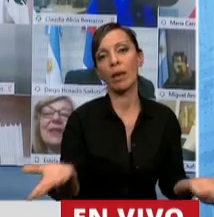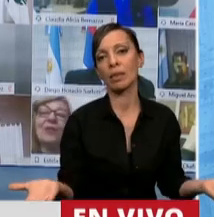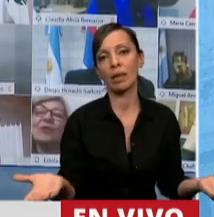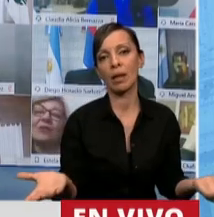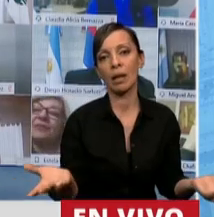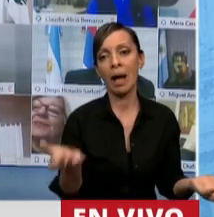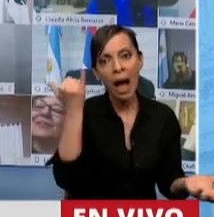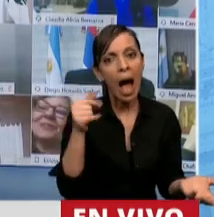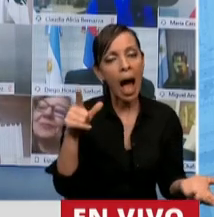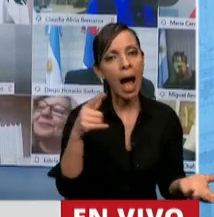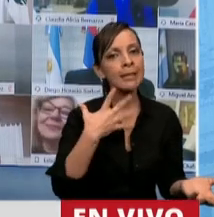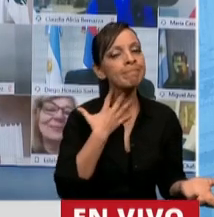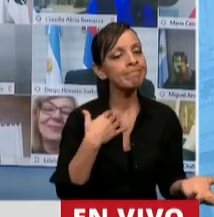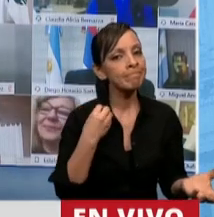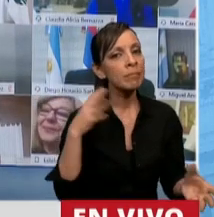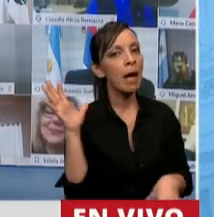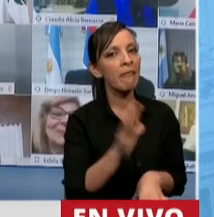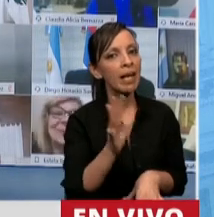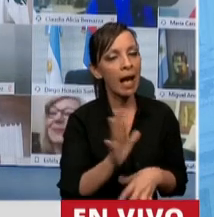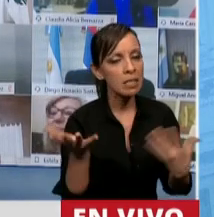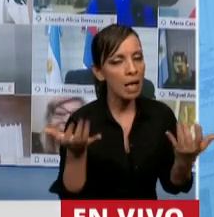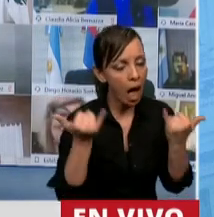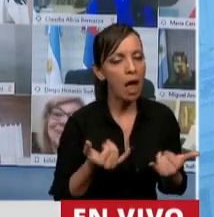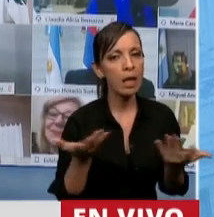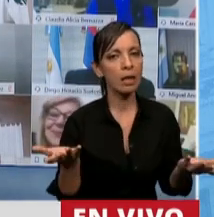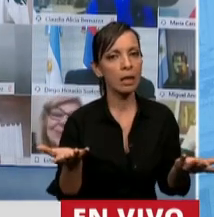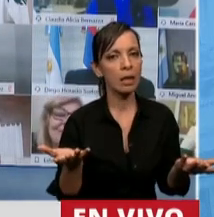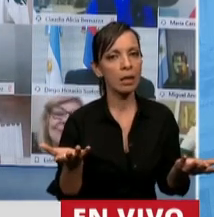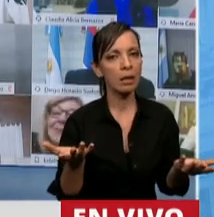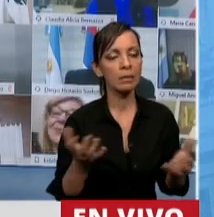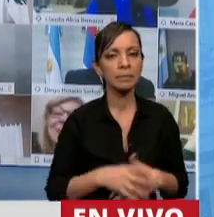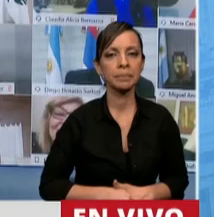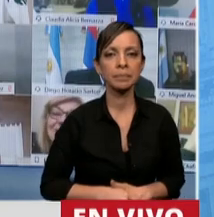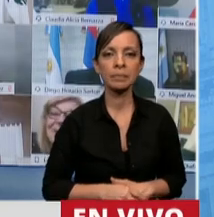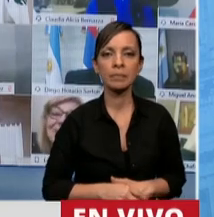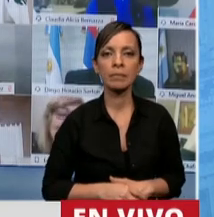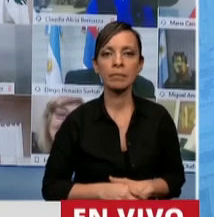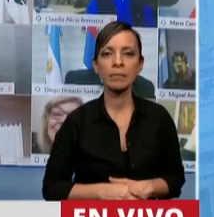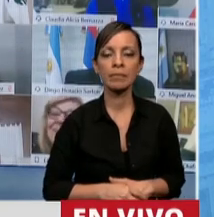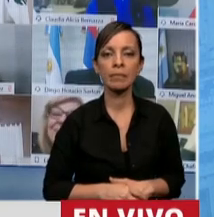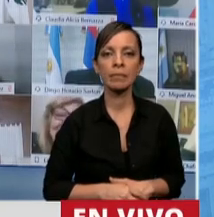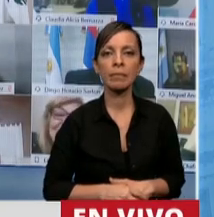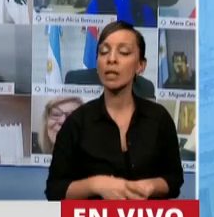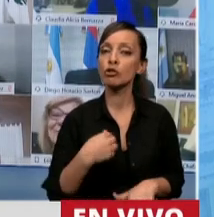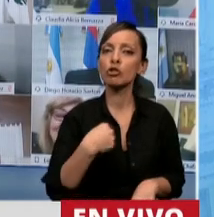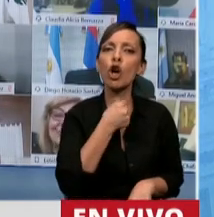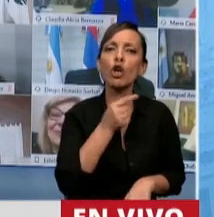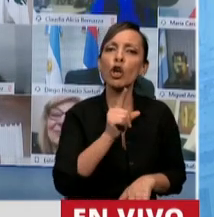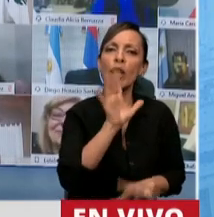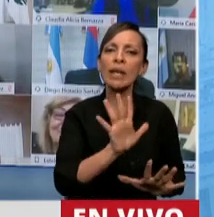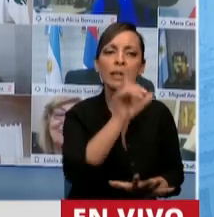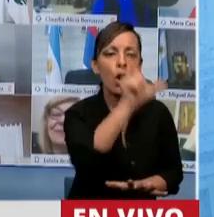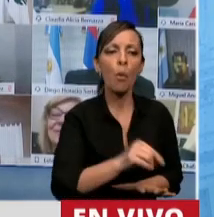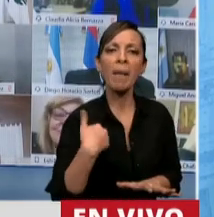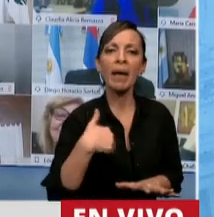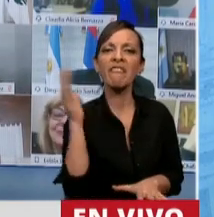de esa sed de venganza, rescátennos a todos, que no prime. Por favor, yo no quiero vivir en un país de